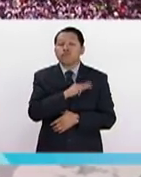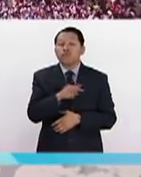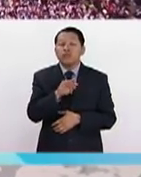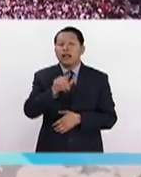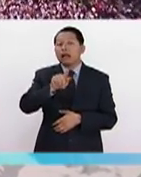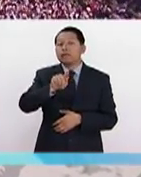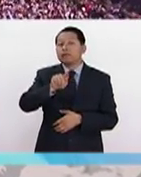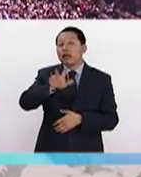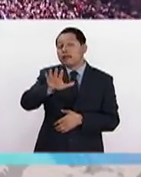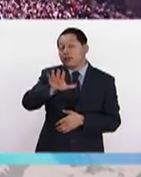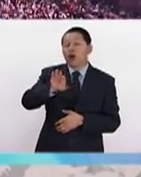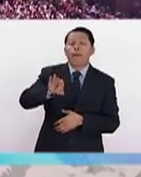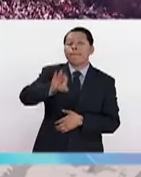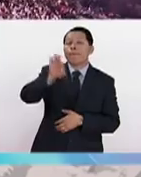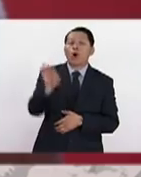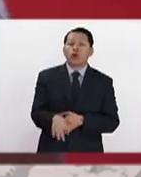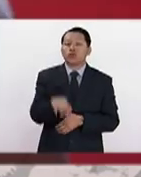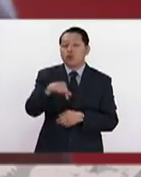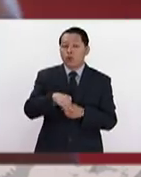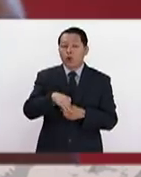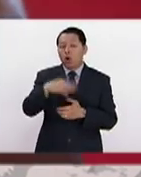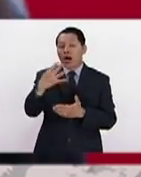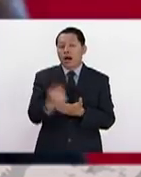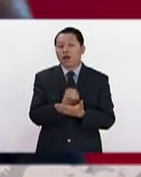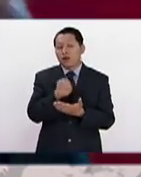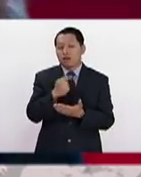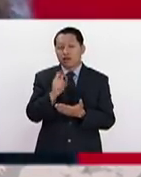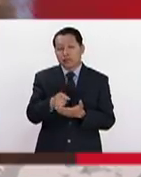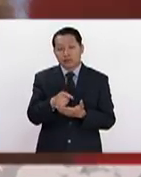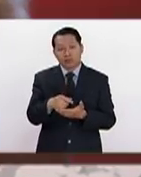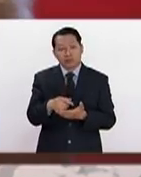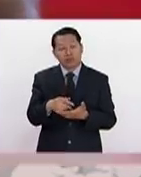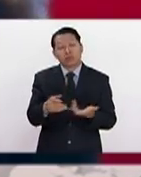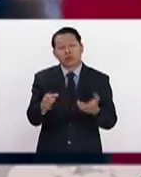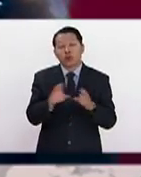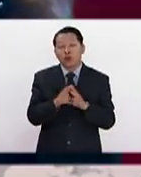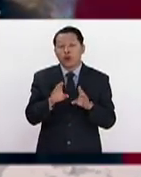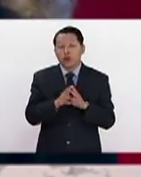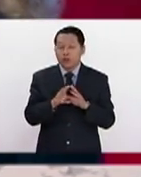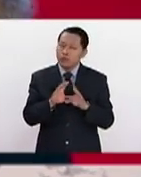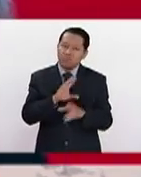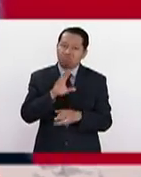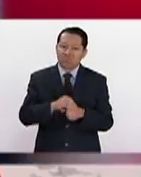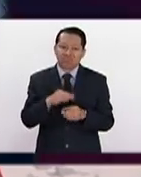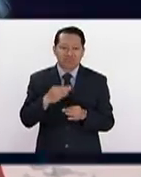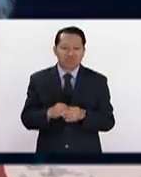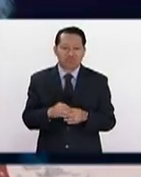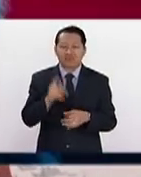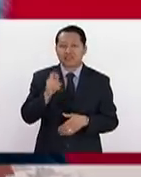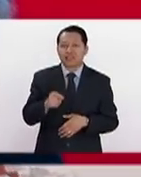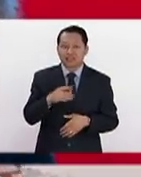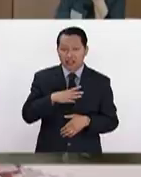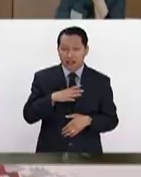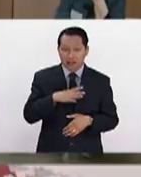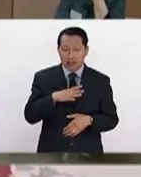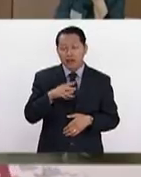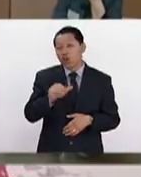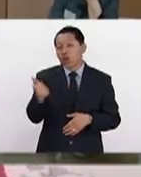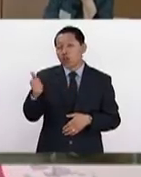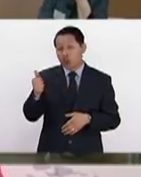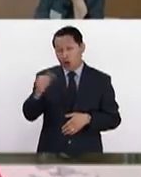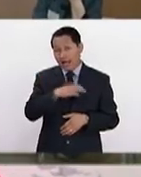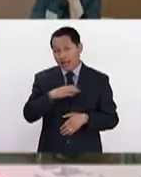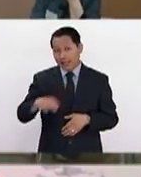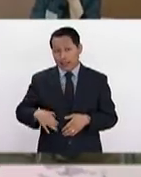el 75% de los votos. Una cosa así como el carro completo. Bueno, el candidato comunista Pavel